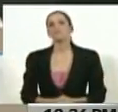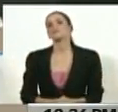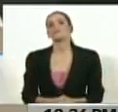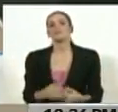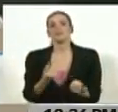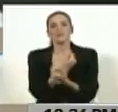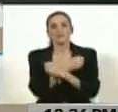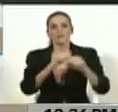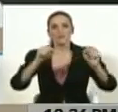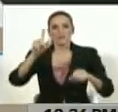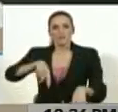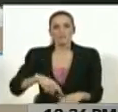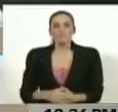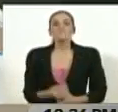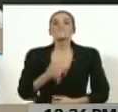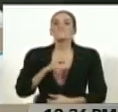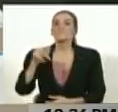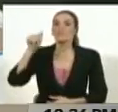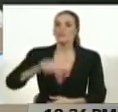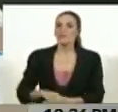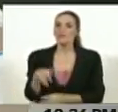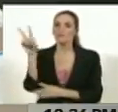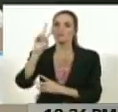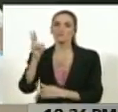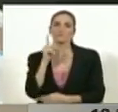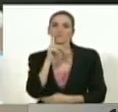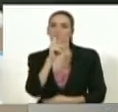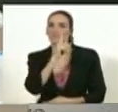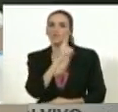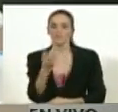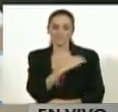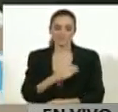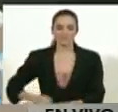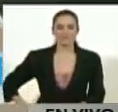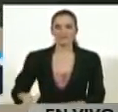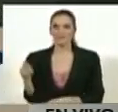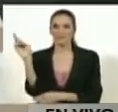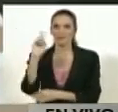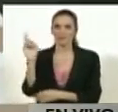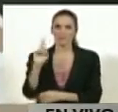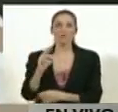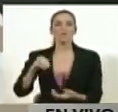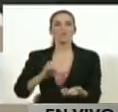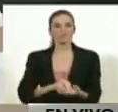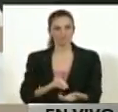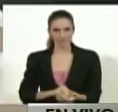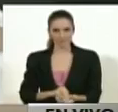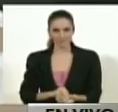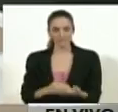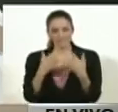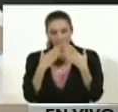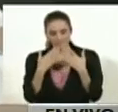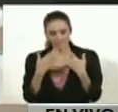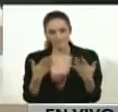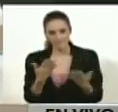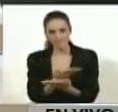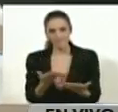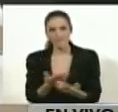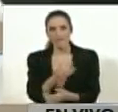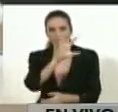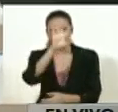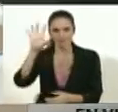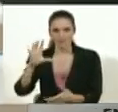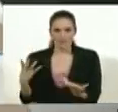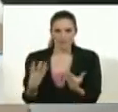independencia nosotros desde Venezuela En nombre del presidente de la república nuevamente agradecemos a los países